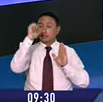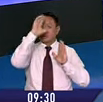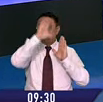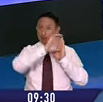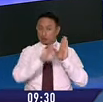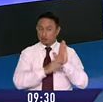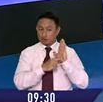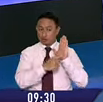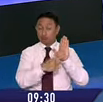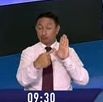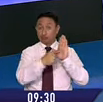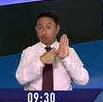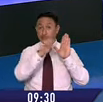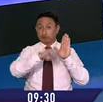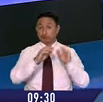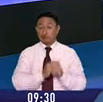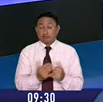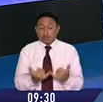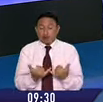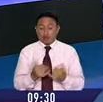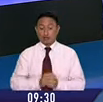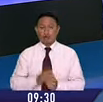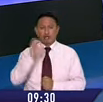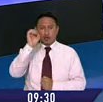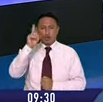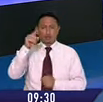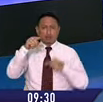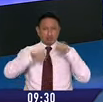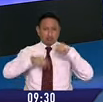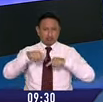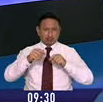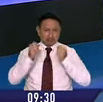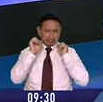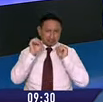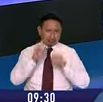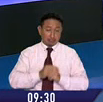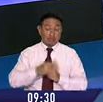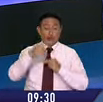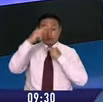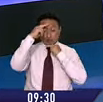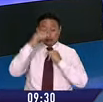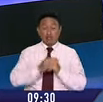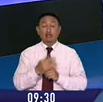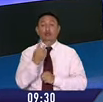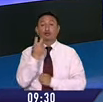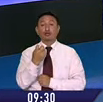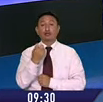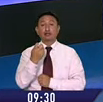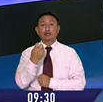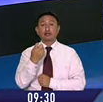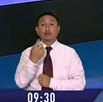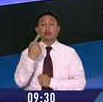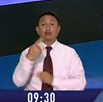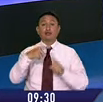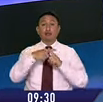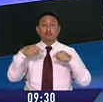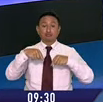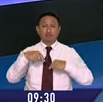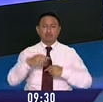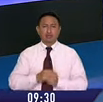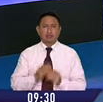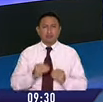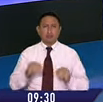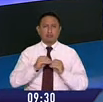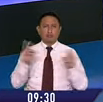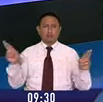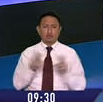la Constitución. Hoy por hoy las reacciones seguirán dando y tendremos un noticiero a las 12:30 del mediodía, justamente con